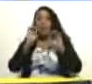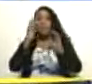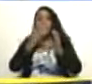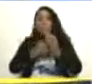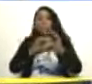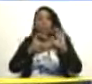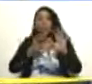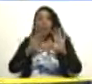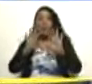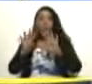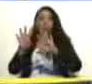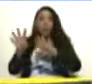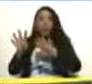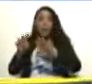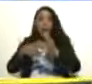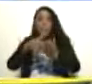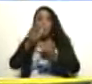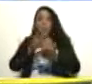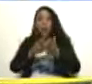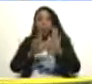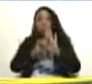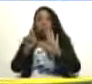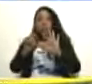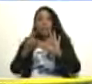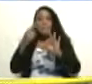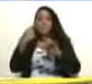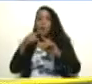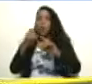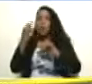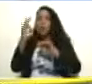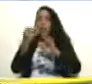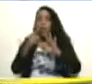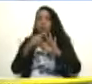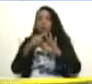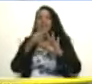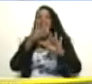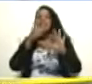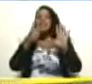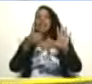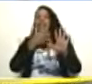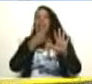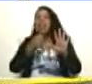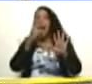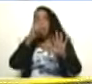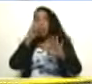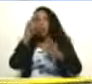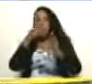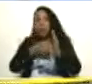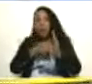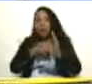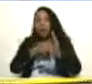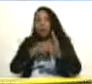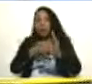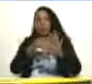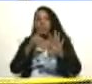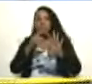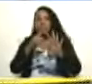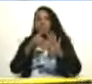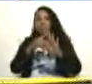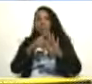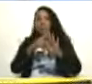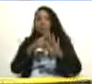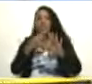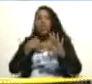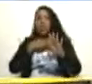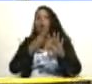para aprobar la Constitución. Pero el tercero fue el 6 de diciembre del año 2000. Nosotros